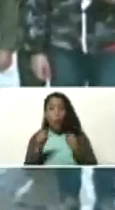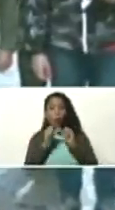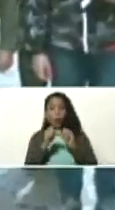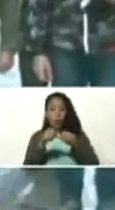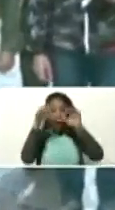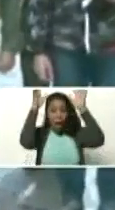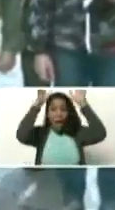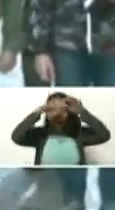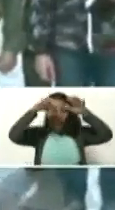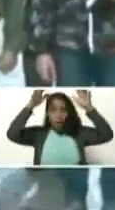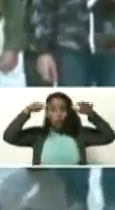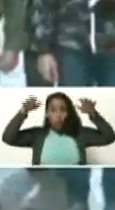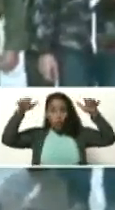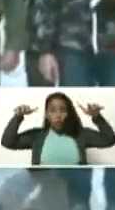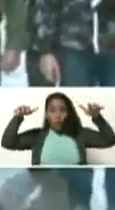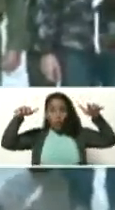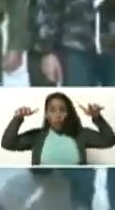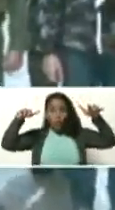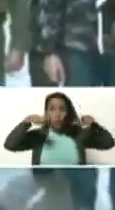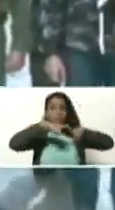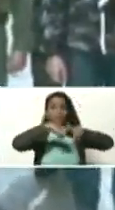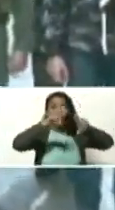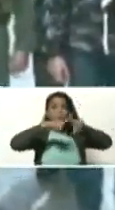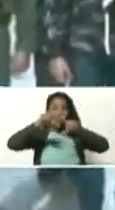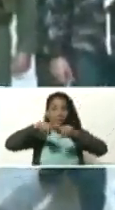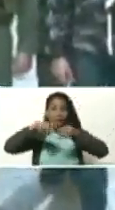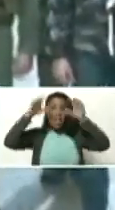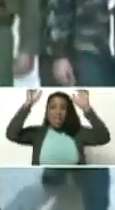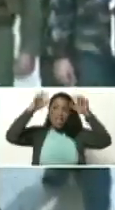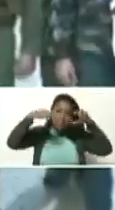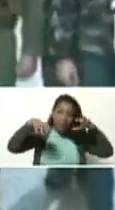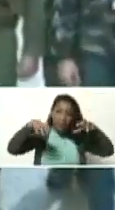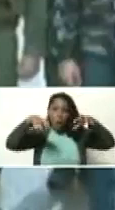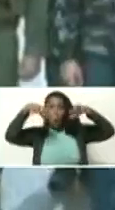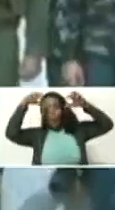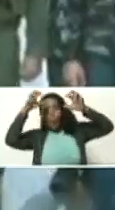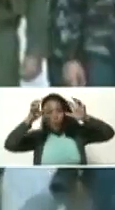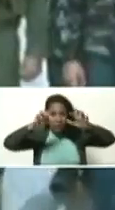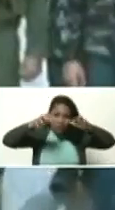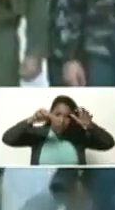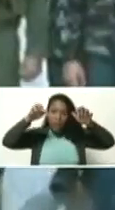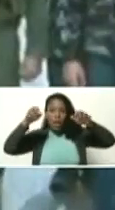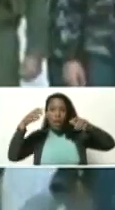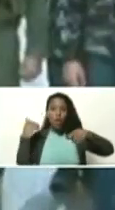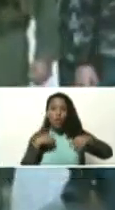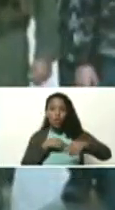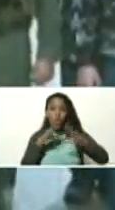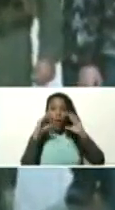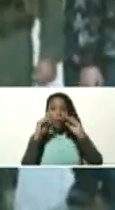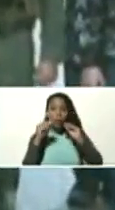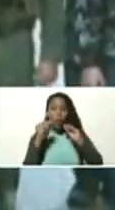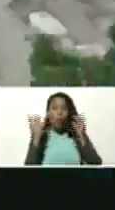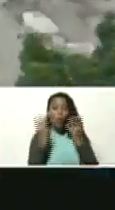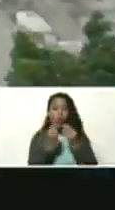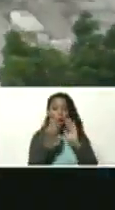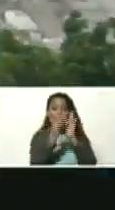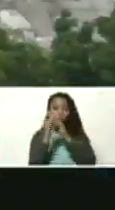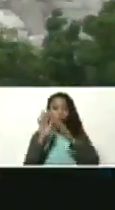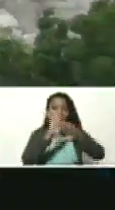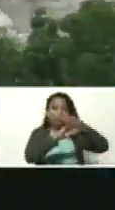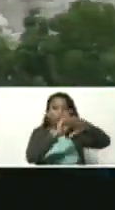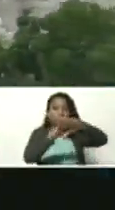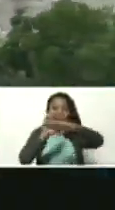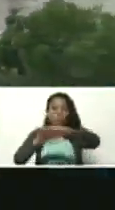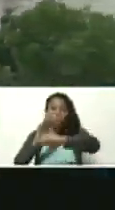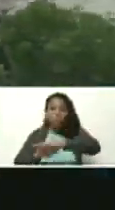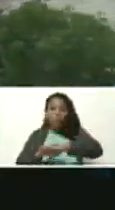lluvia con diversa intensidad y nosotros hemos estado hablando con la comunidad, alertando